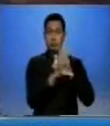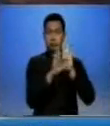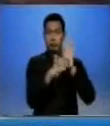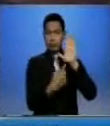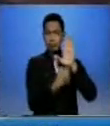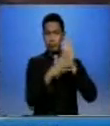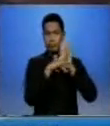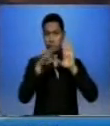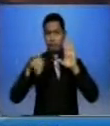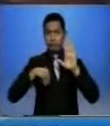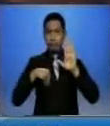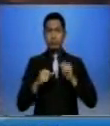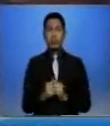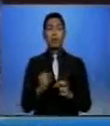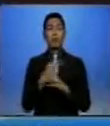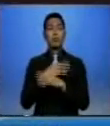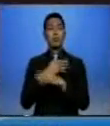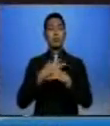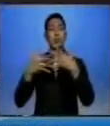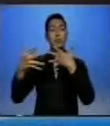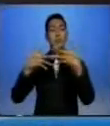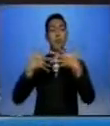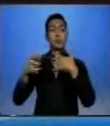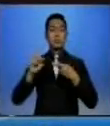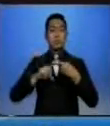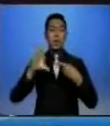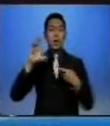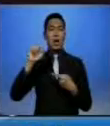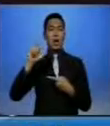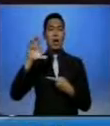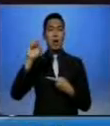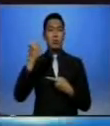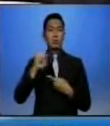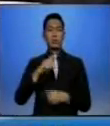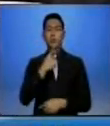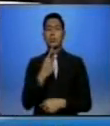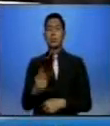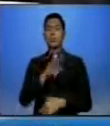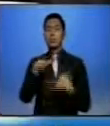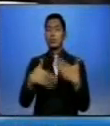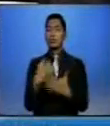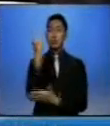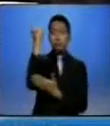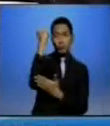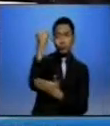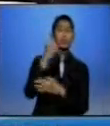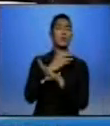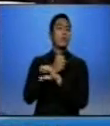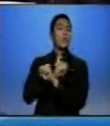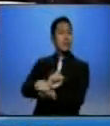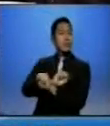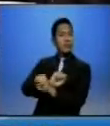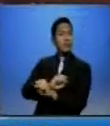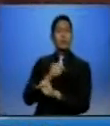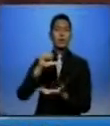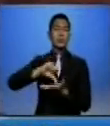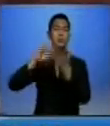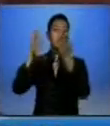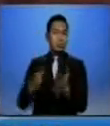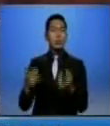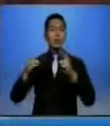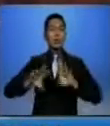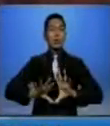Legislativa. De la función de transparencia, Carlos Ochoa resaltó que la gestión estuvo encaminada a la defensa de los derechos ciudadanos, la transparencia y la lucha